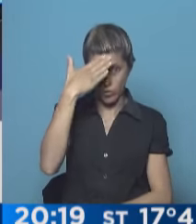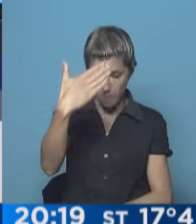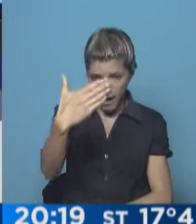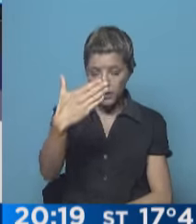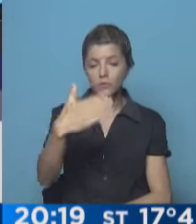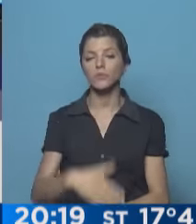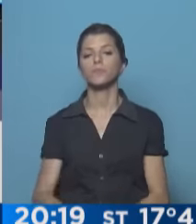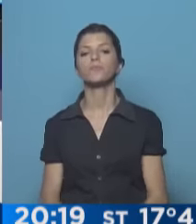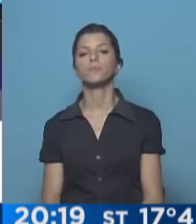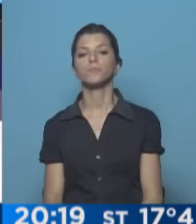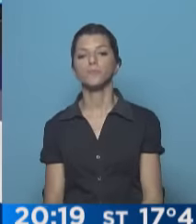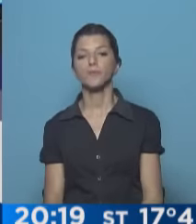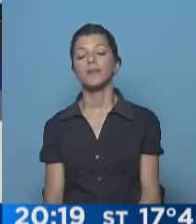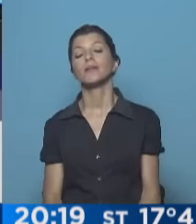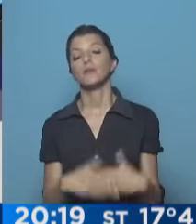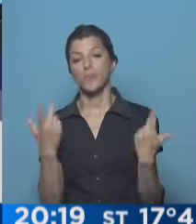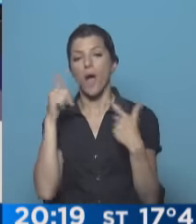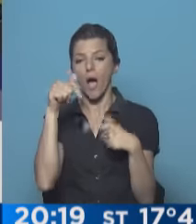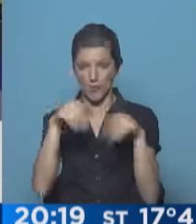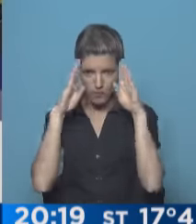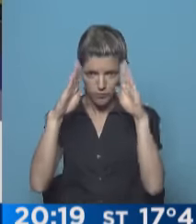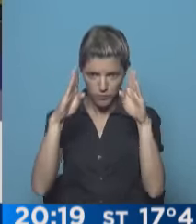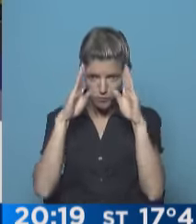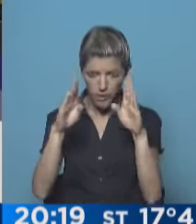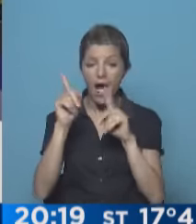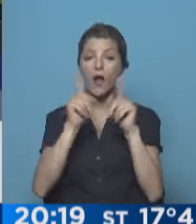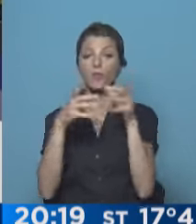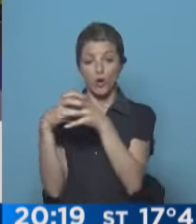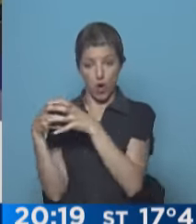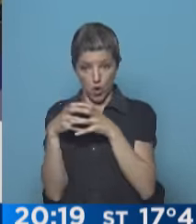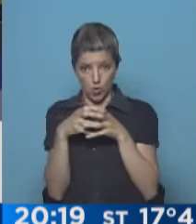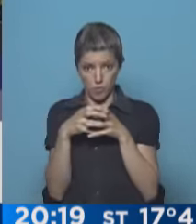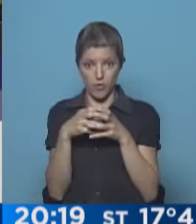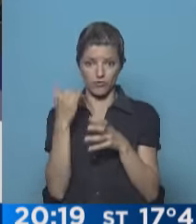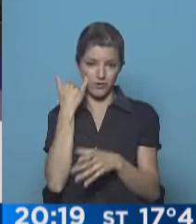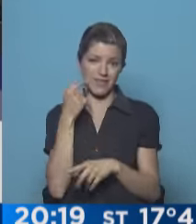musulmanes, y justamente están haciendo pie a alguno de estos grupos ya hace bastante tiempo.